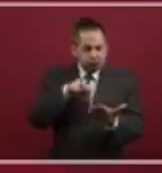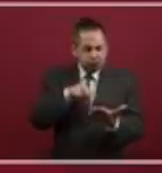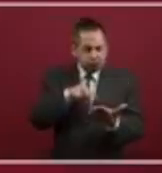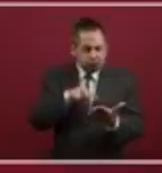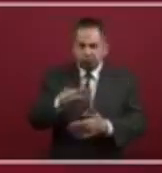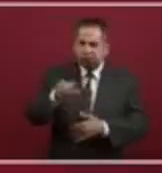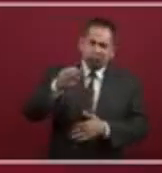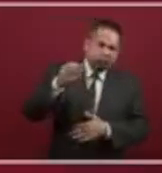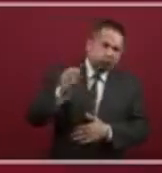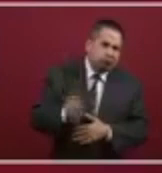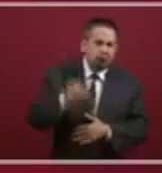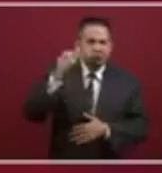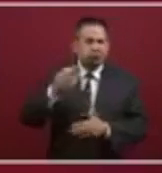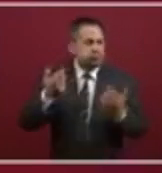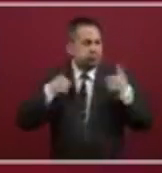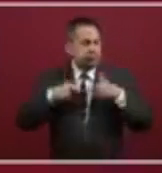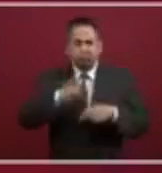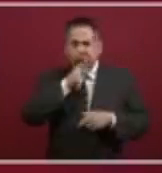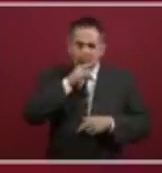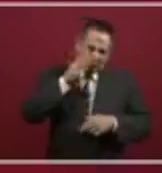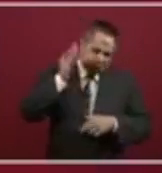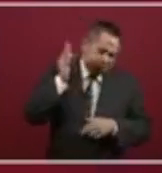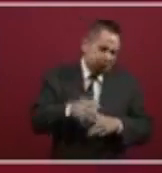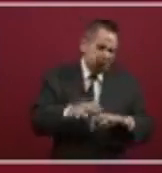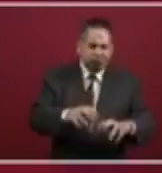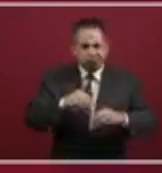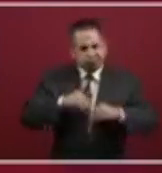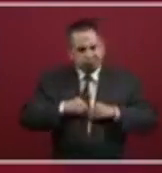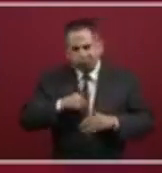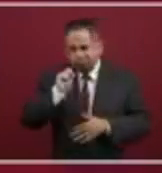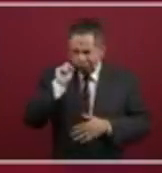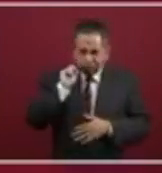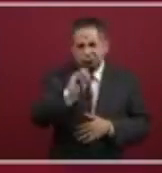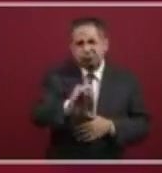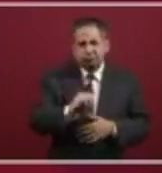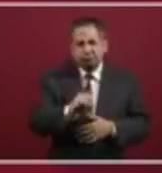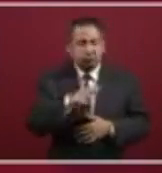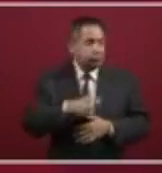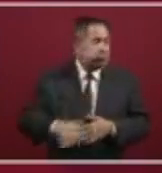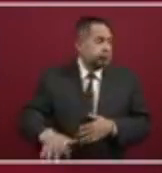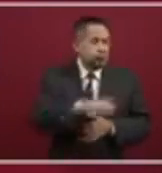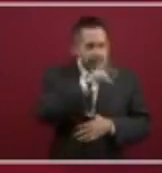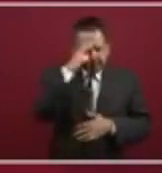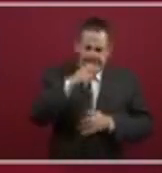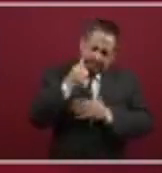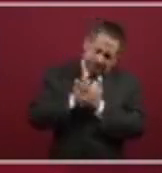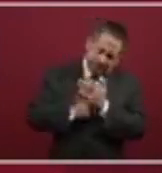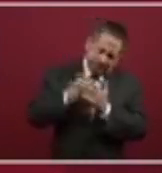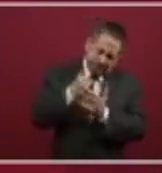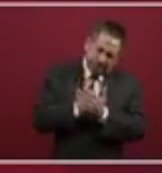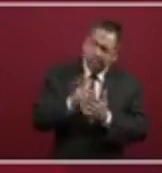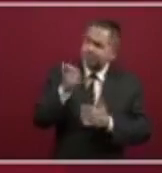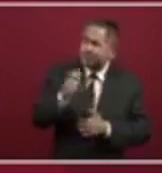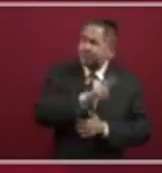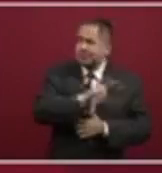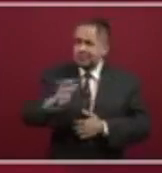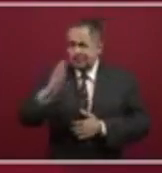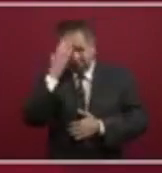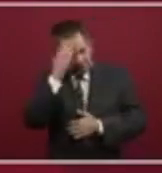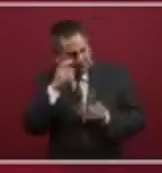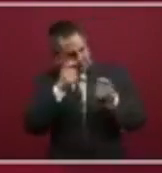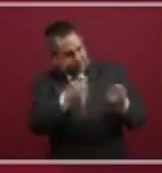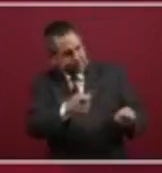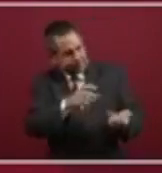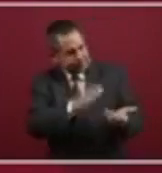los padres de familia y todos los mexicanos que durante muchos años luchamos por el reconocimiento a la labor